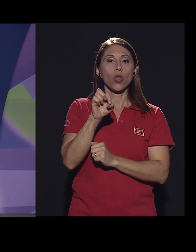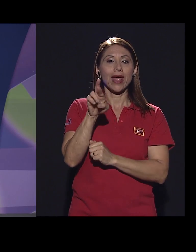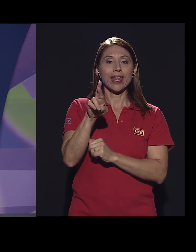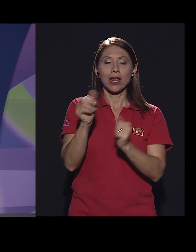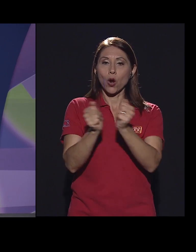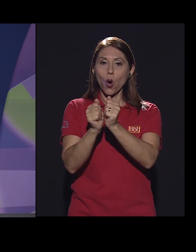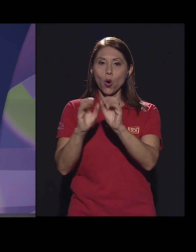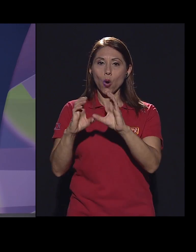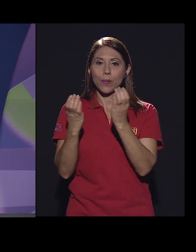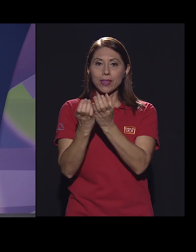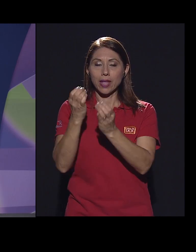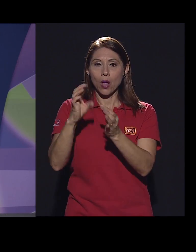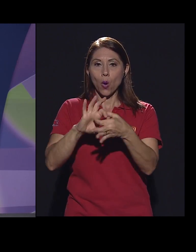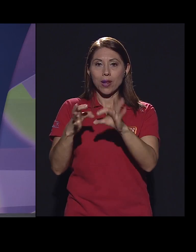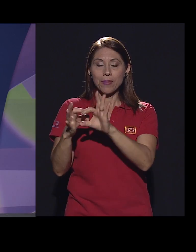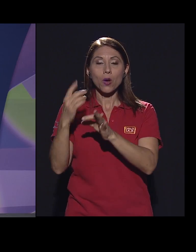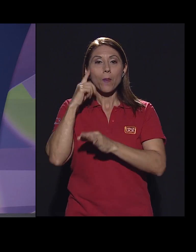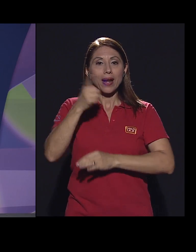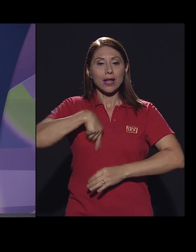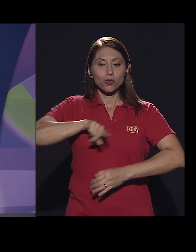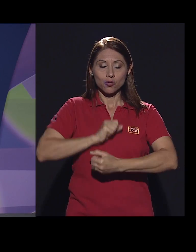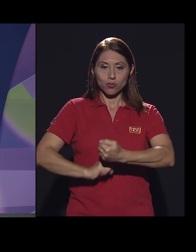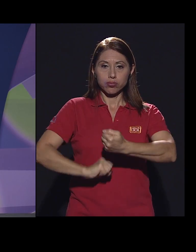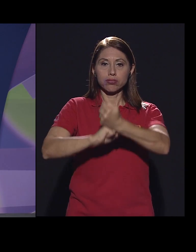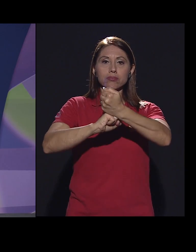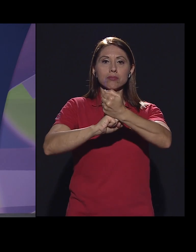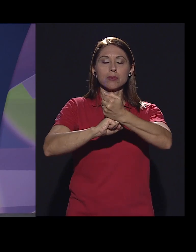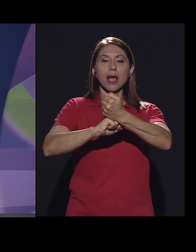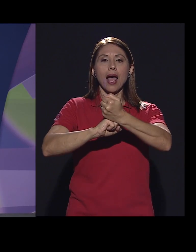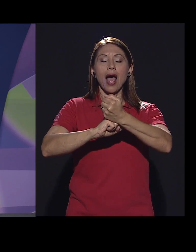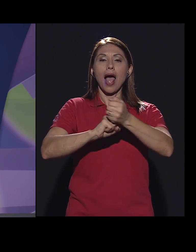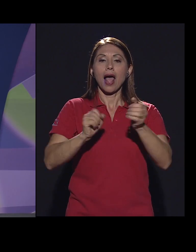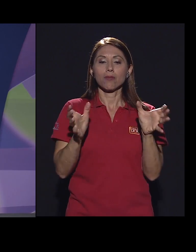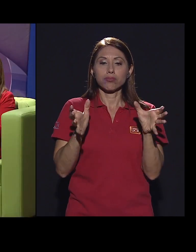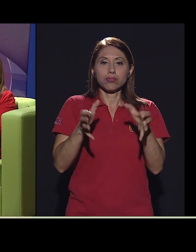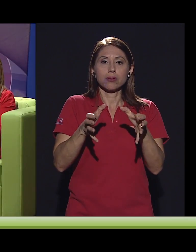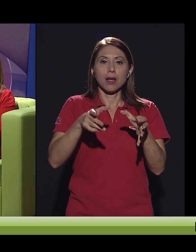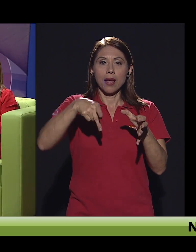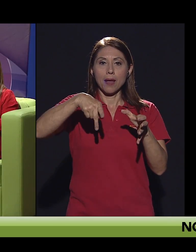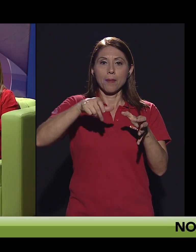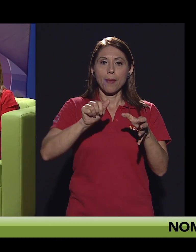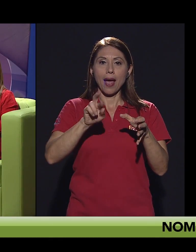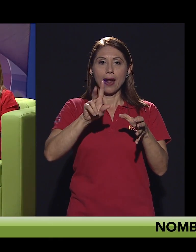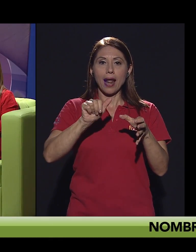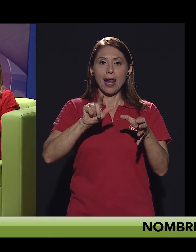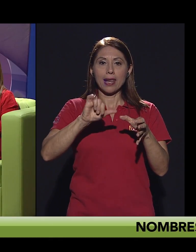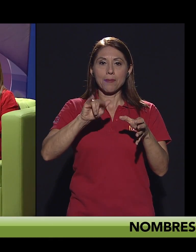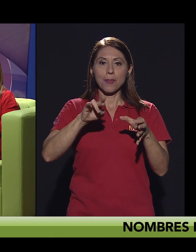y el Comité Olímpico para pues apoyar a lo que es el movimiento paralímpico. Don Henry,